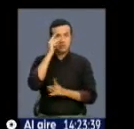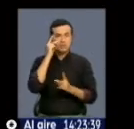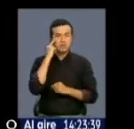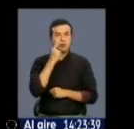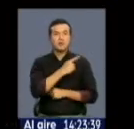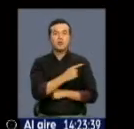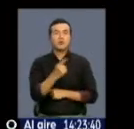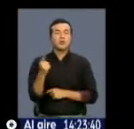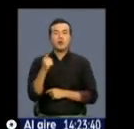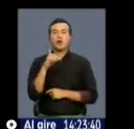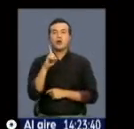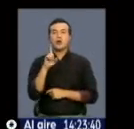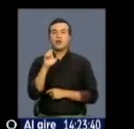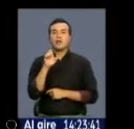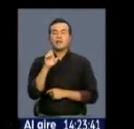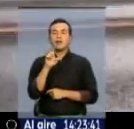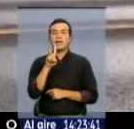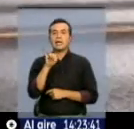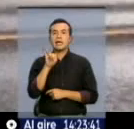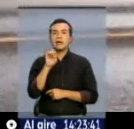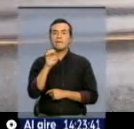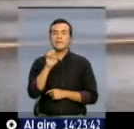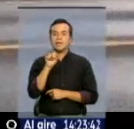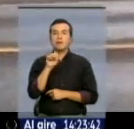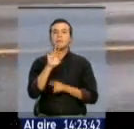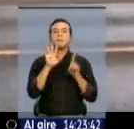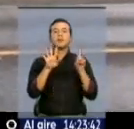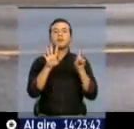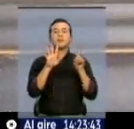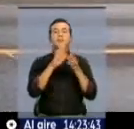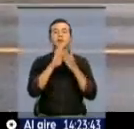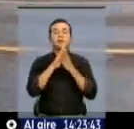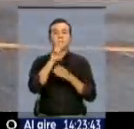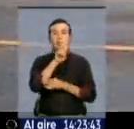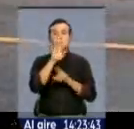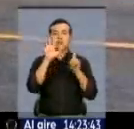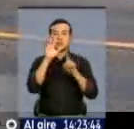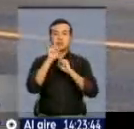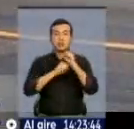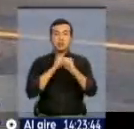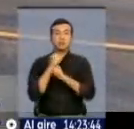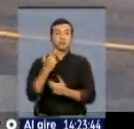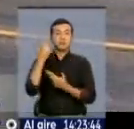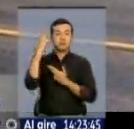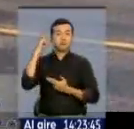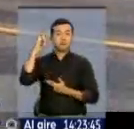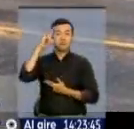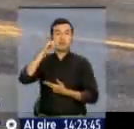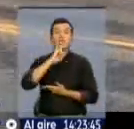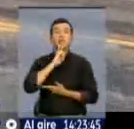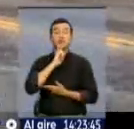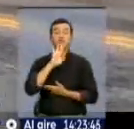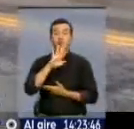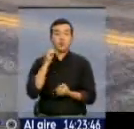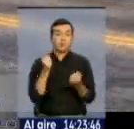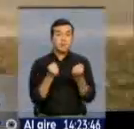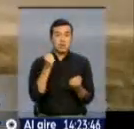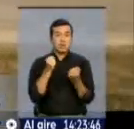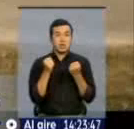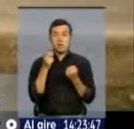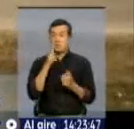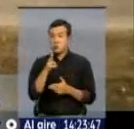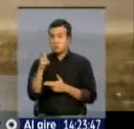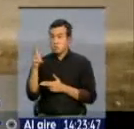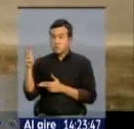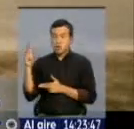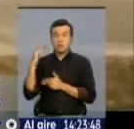identificado como Devin Patrick Kelly, de 26 años, ex militar de la Fuerza Aérea Estadounidense, quien escapó en su vehículo tras abrir fuego